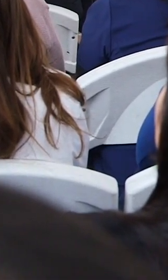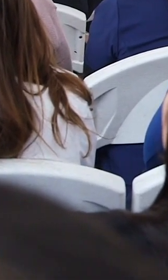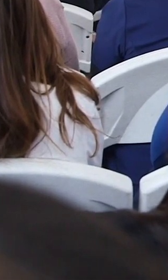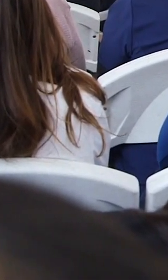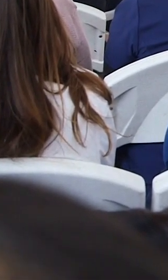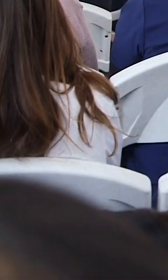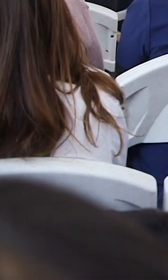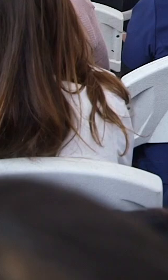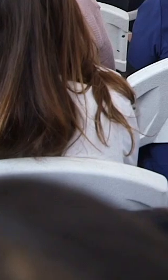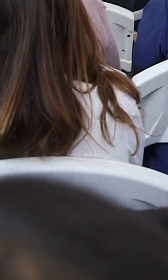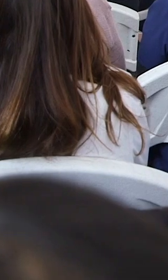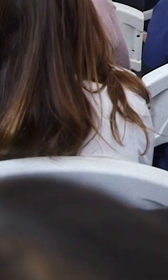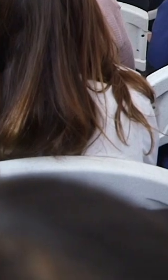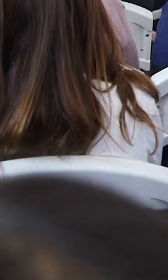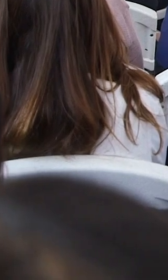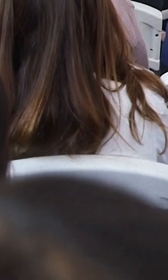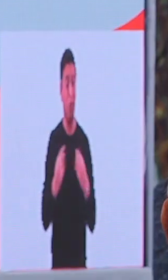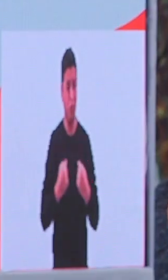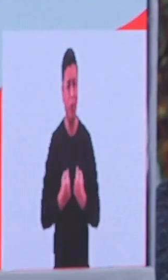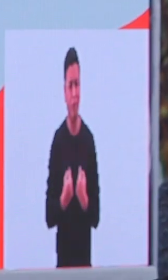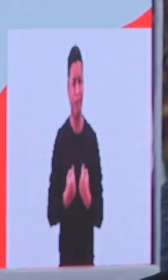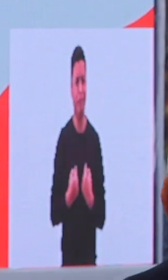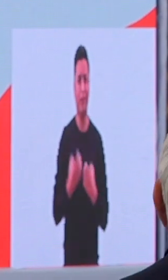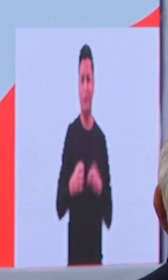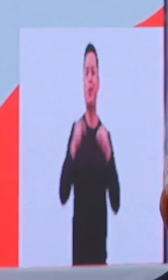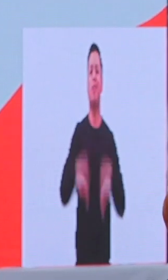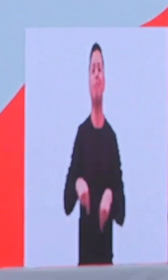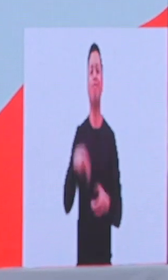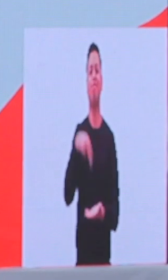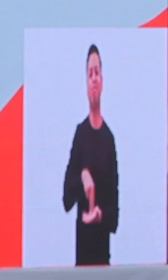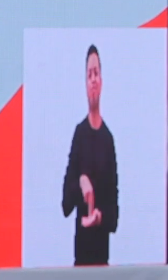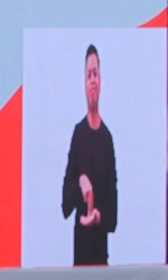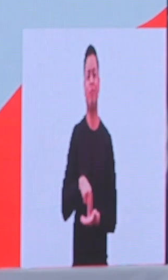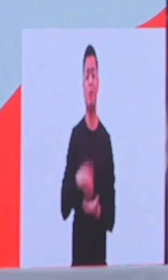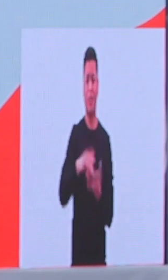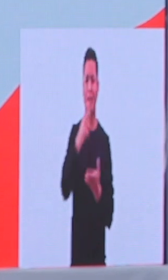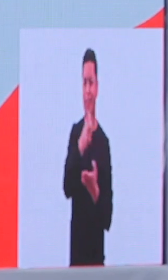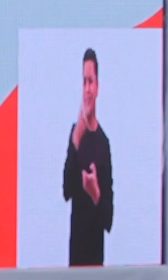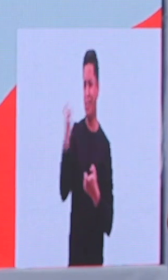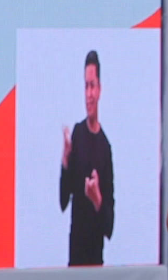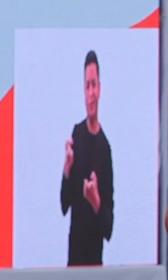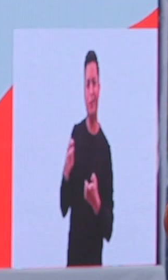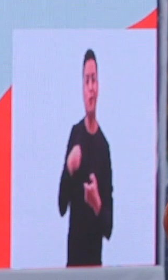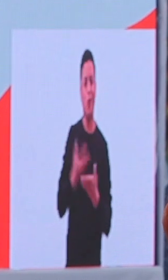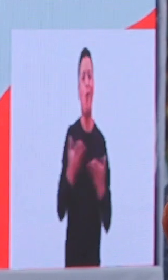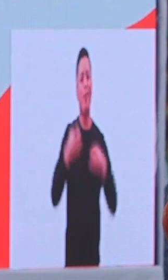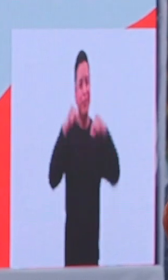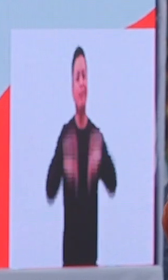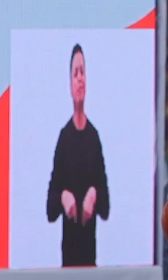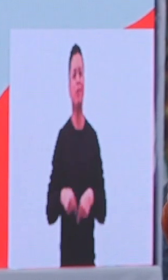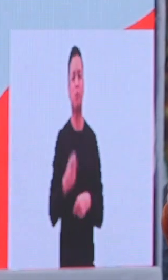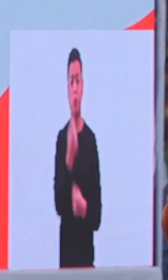recibió y que me cuidó, estoy aquí. Gracias a eso estoy aquí, porque